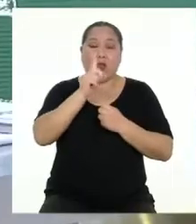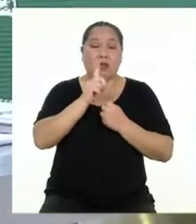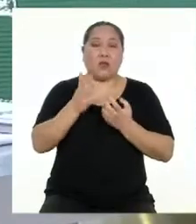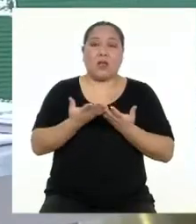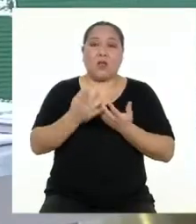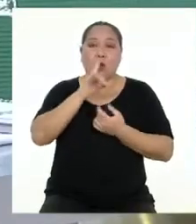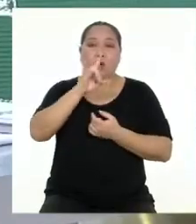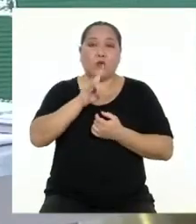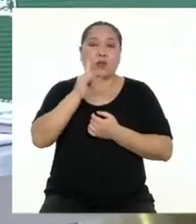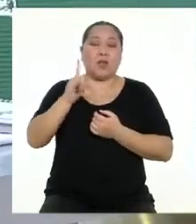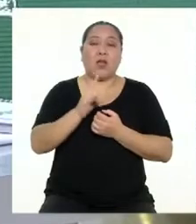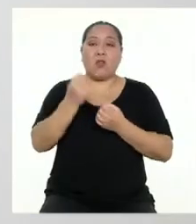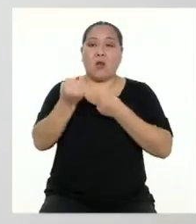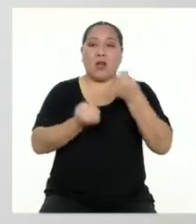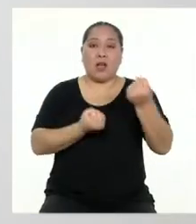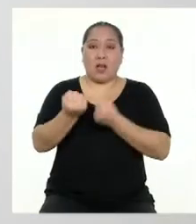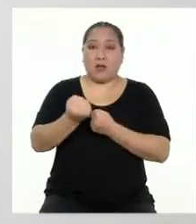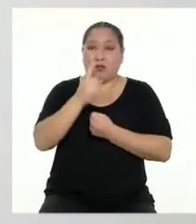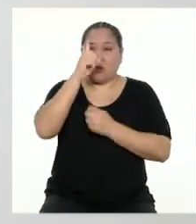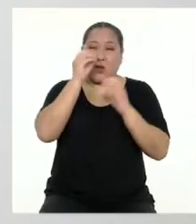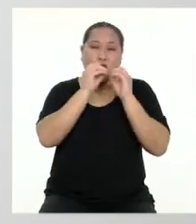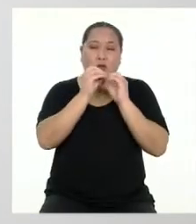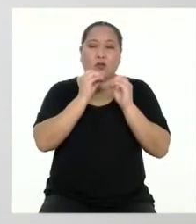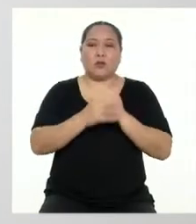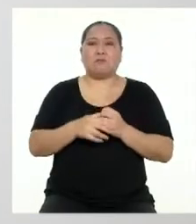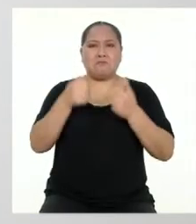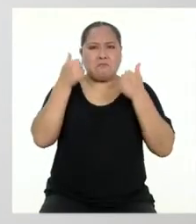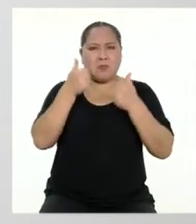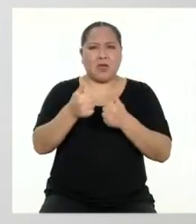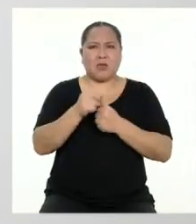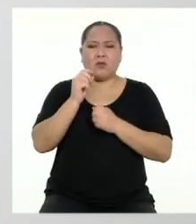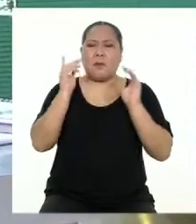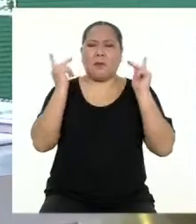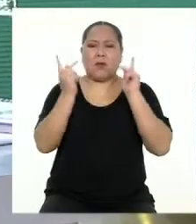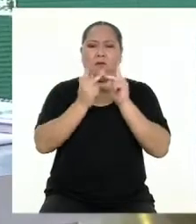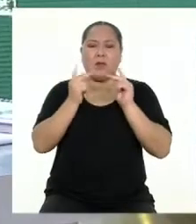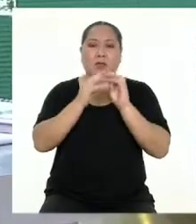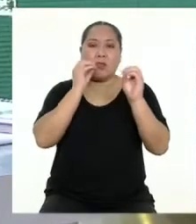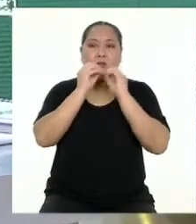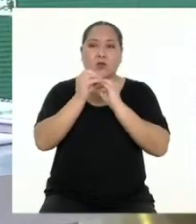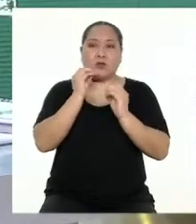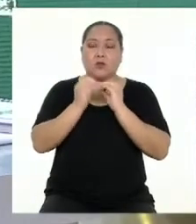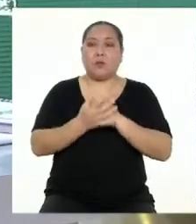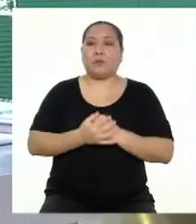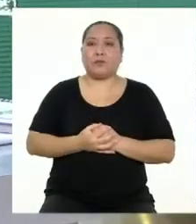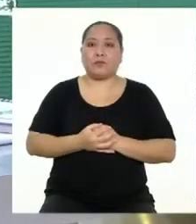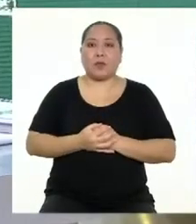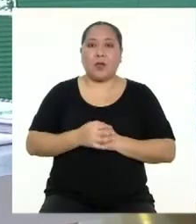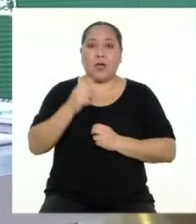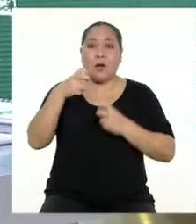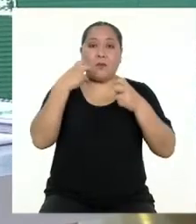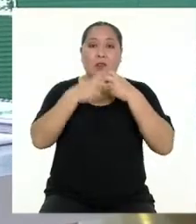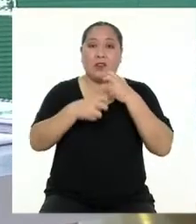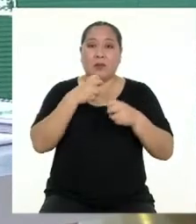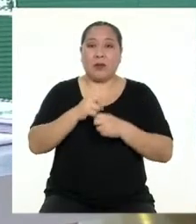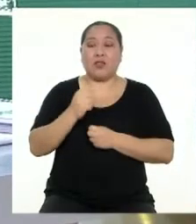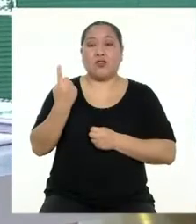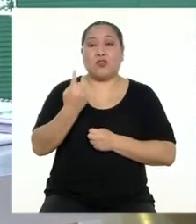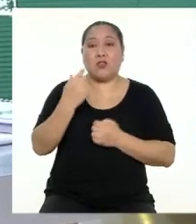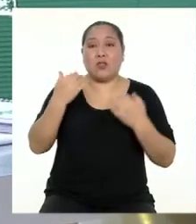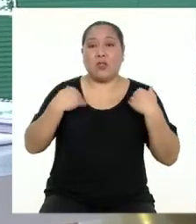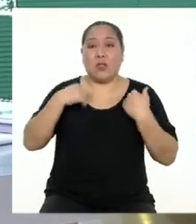y movilizarse en bicicleta. Eso está muy bien, es una excelente decisión. El problema es que solo tienen la